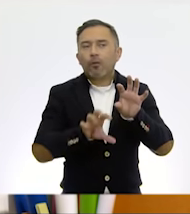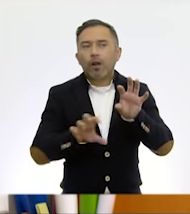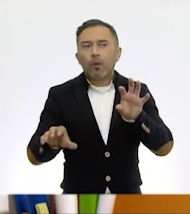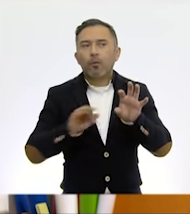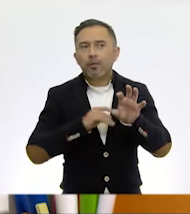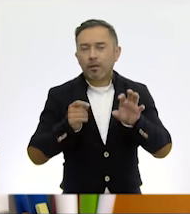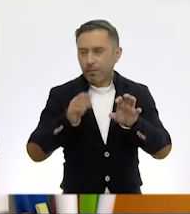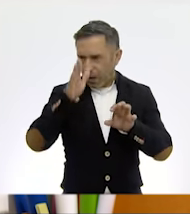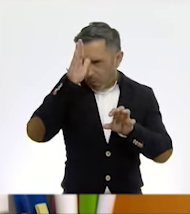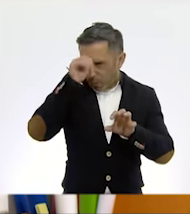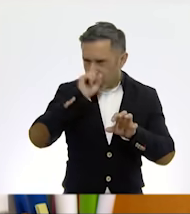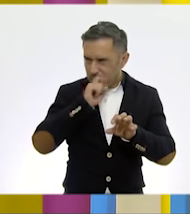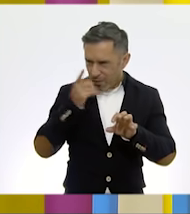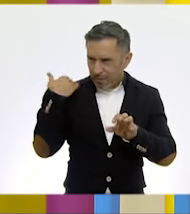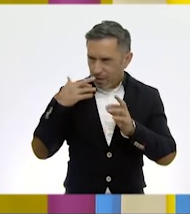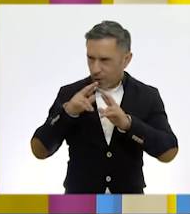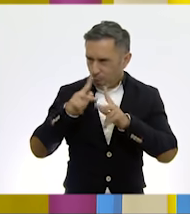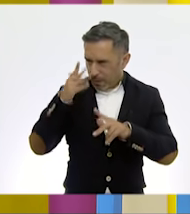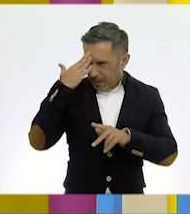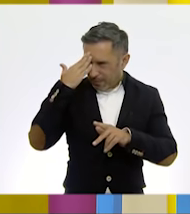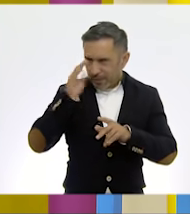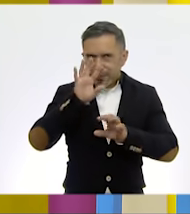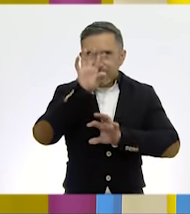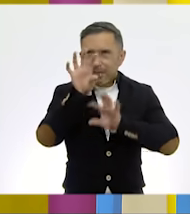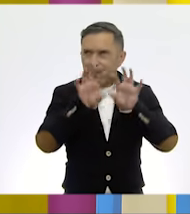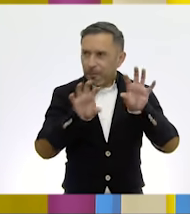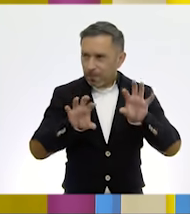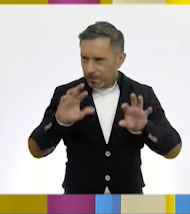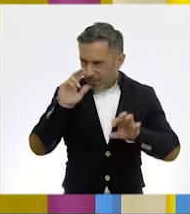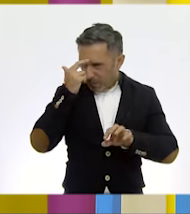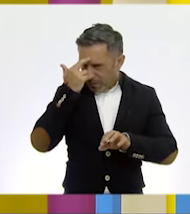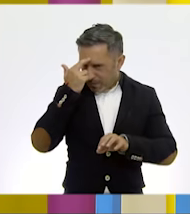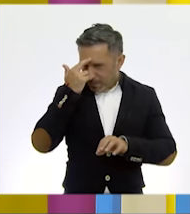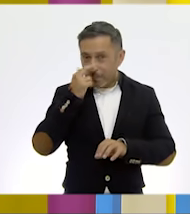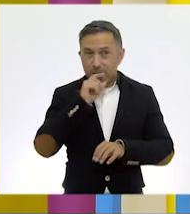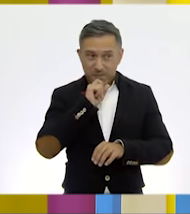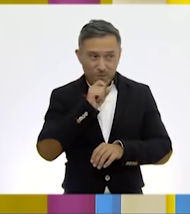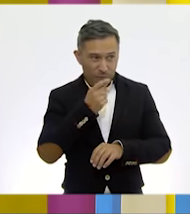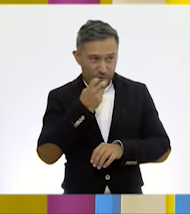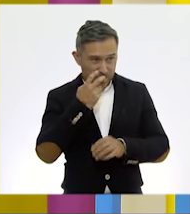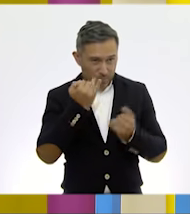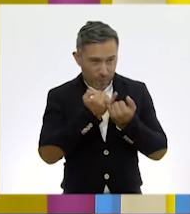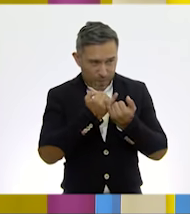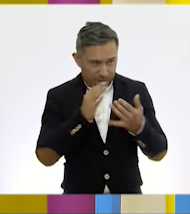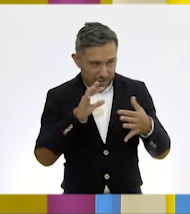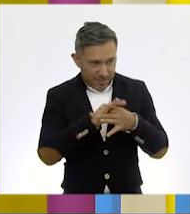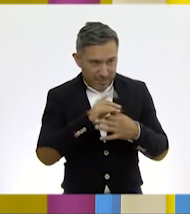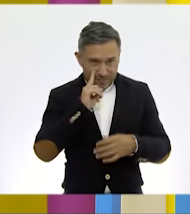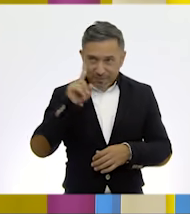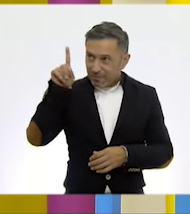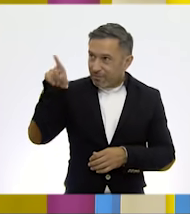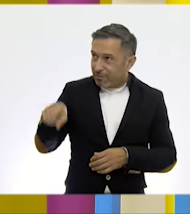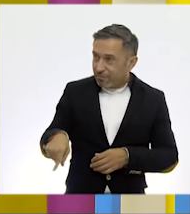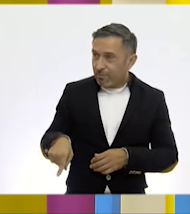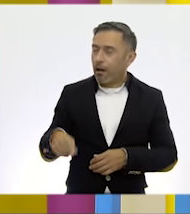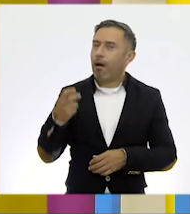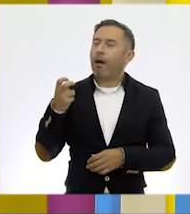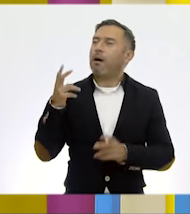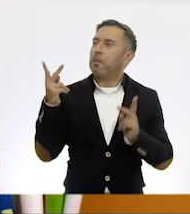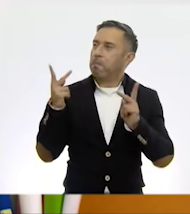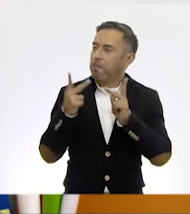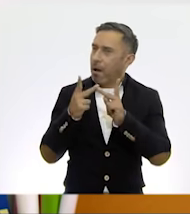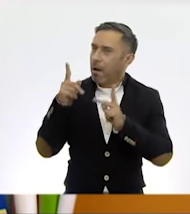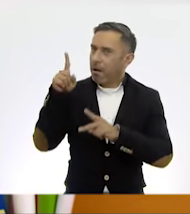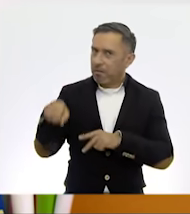¿Te acuerdas que armamos un rompecabezas? Sí, armamos un rompecabezas, ¿Viste que ese rompecabezas es lo mismo que esto? Exactamente. Distribución de la